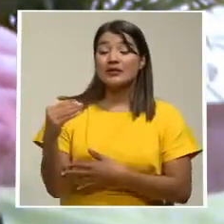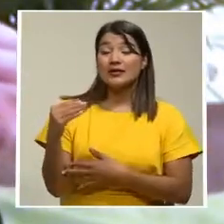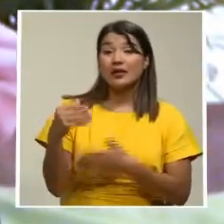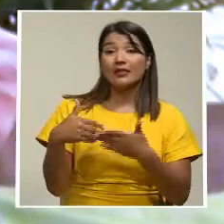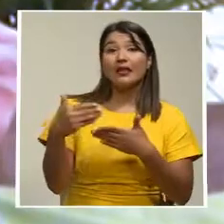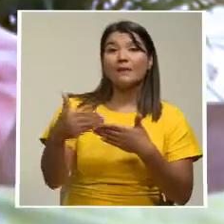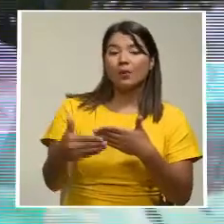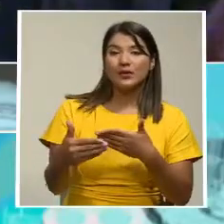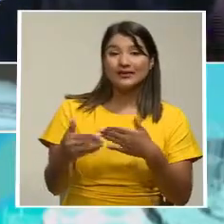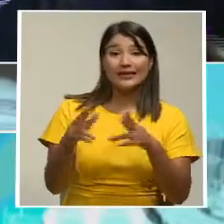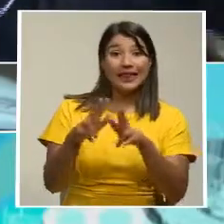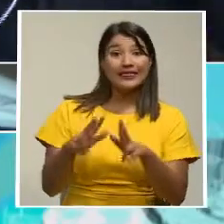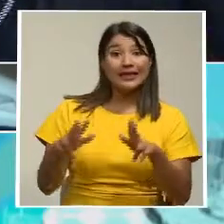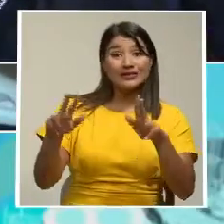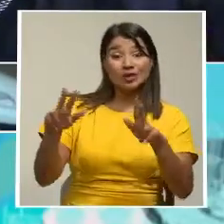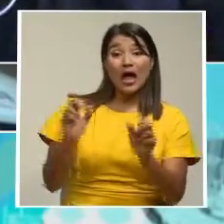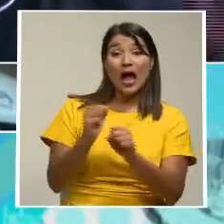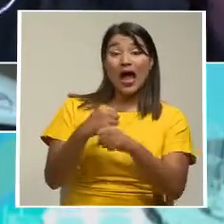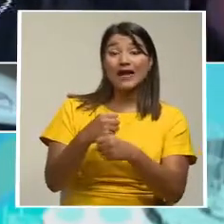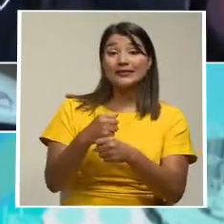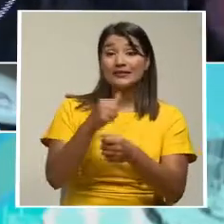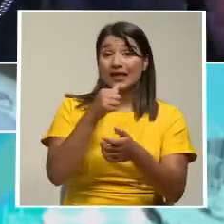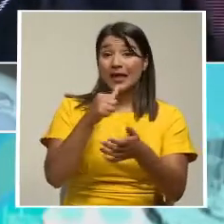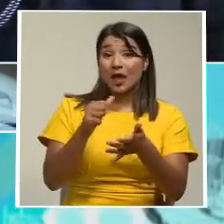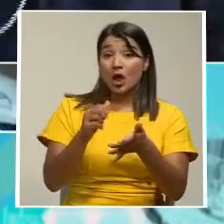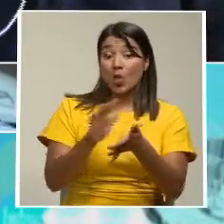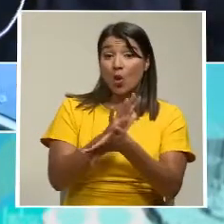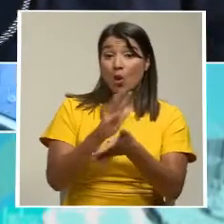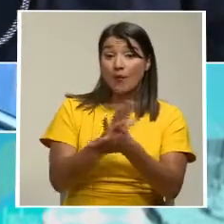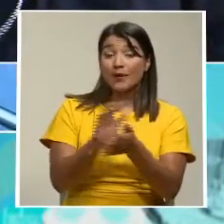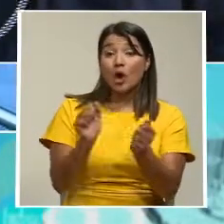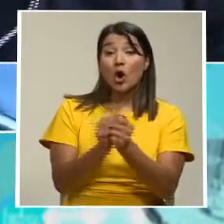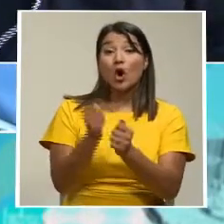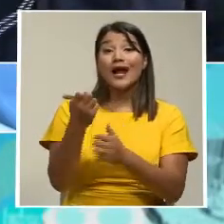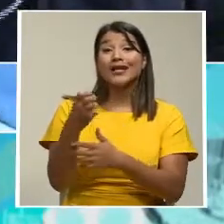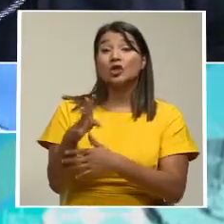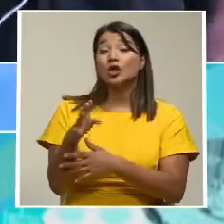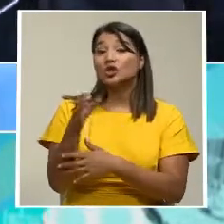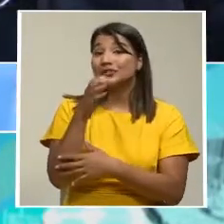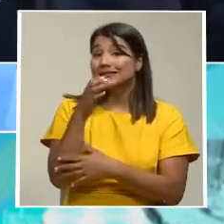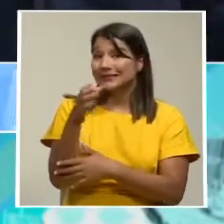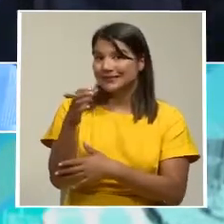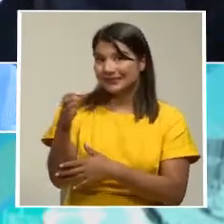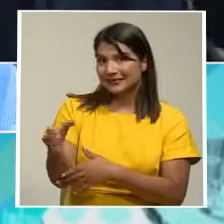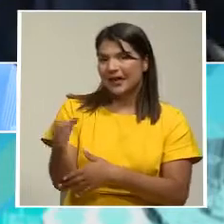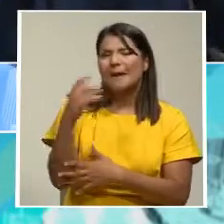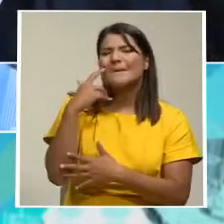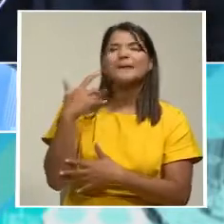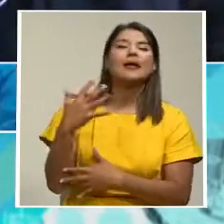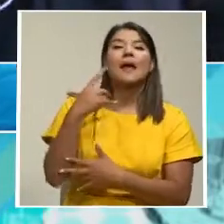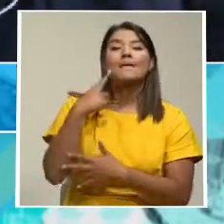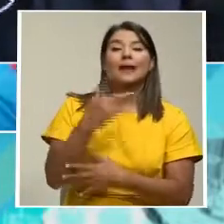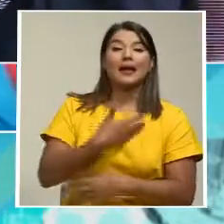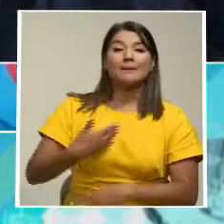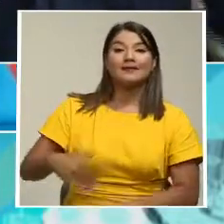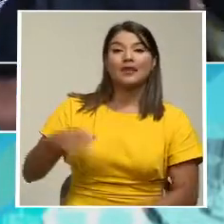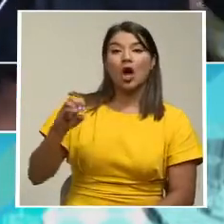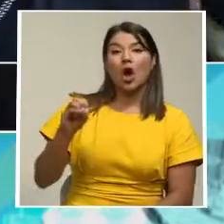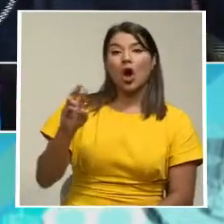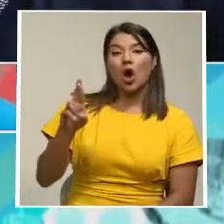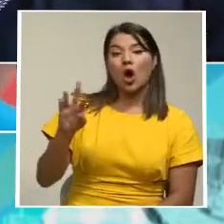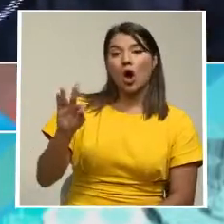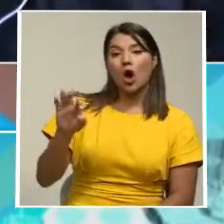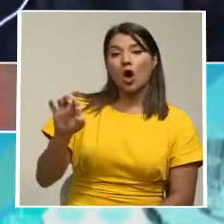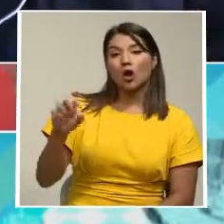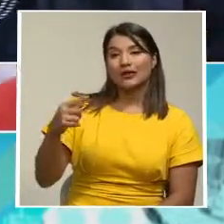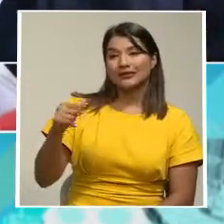eso Naciones Unidas emite un documento con 14 recomendaciones para el régimen, con la esperanza de que Ortega se comprometiera